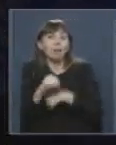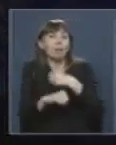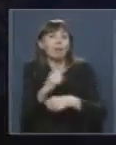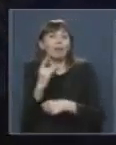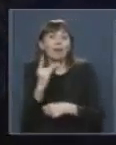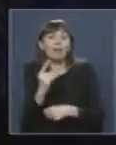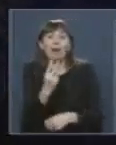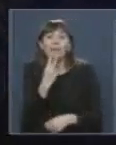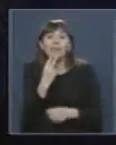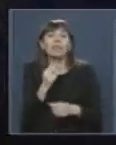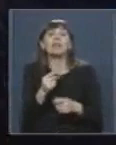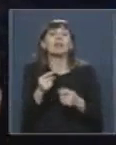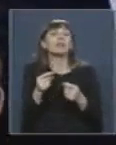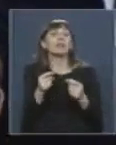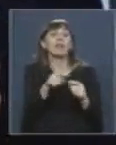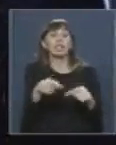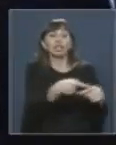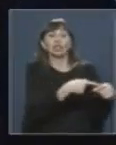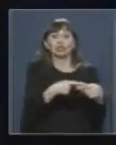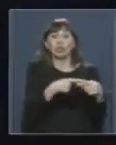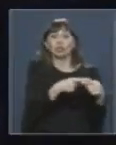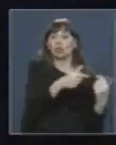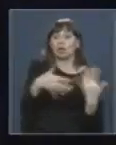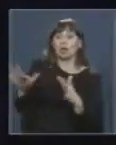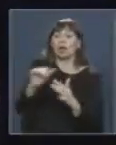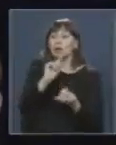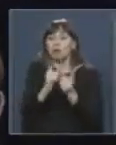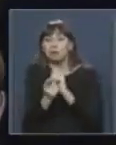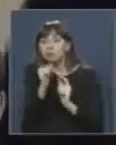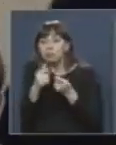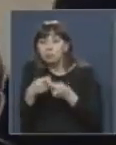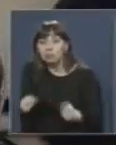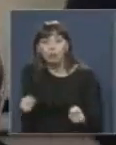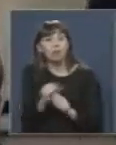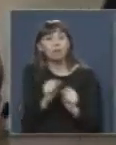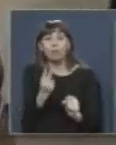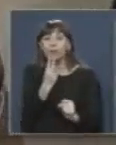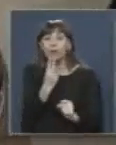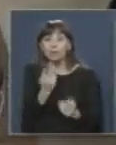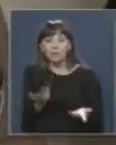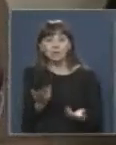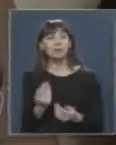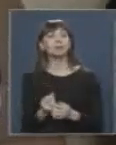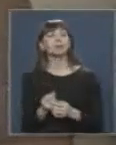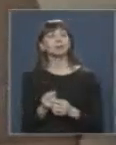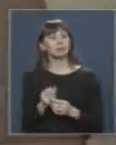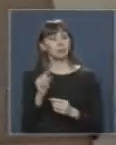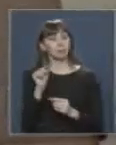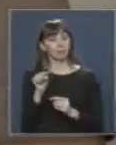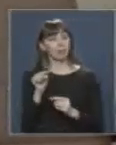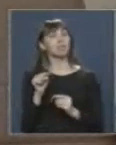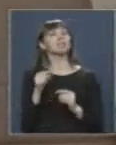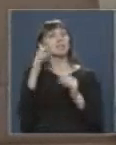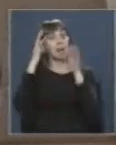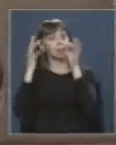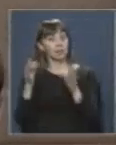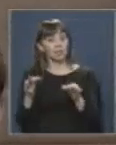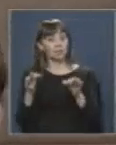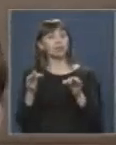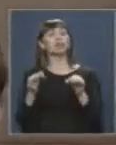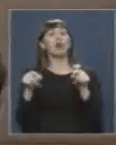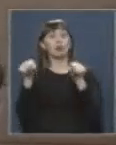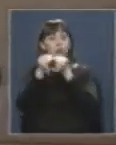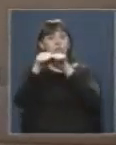en una indigencia social muy difícil de sobrellevar. Creemos que es una medida de equidad implementar una rebaja